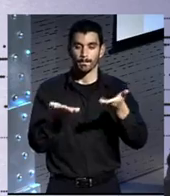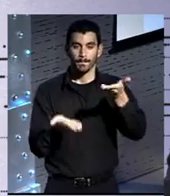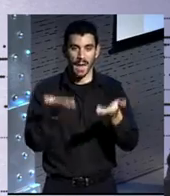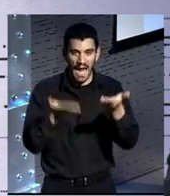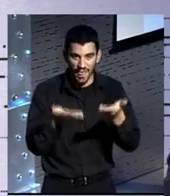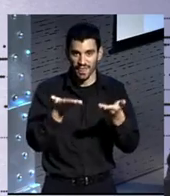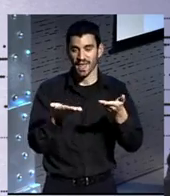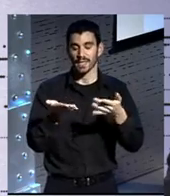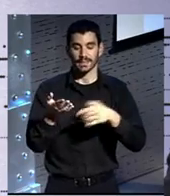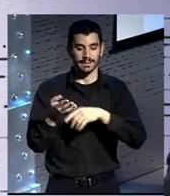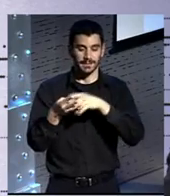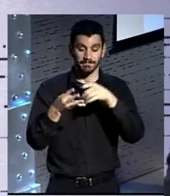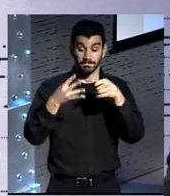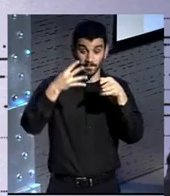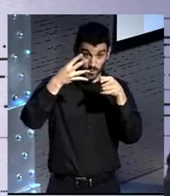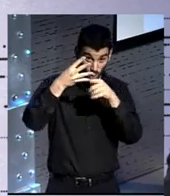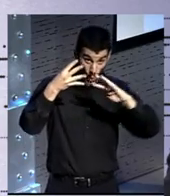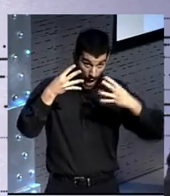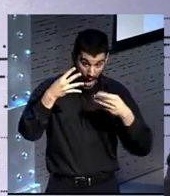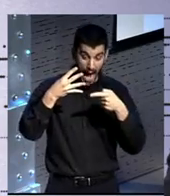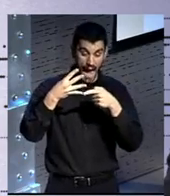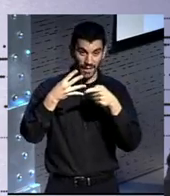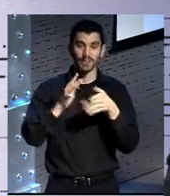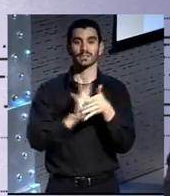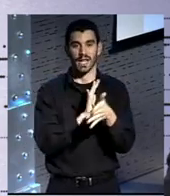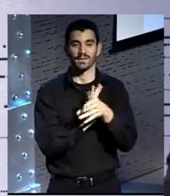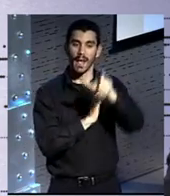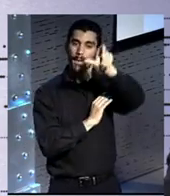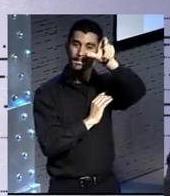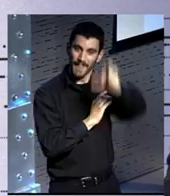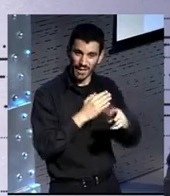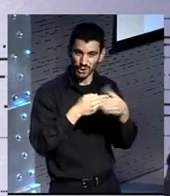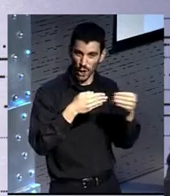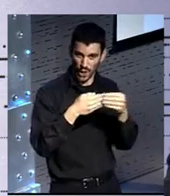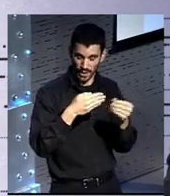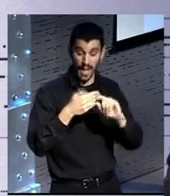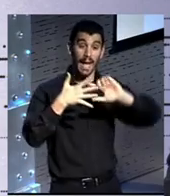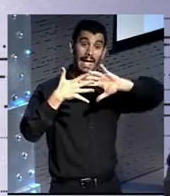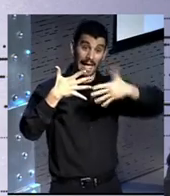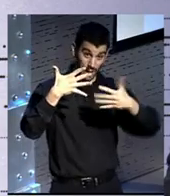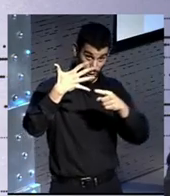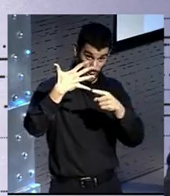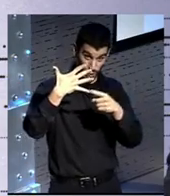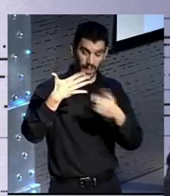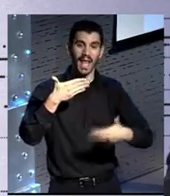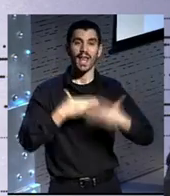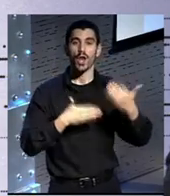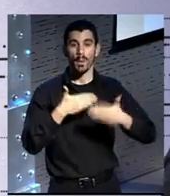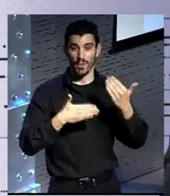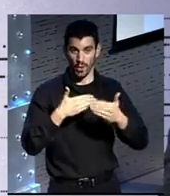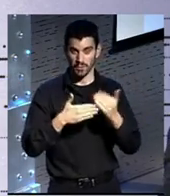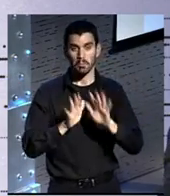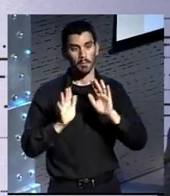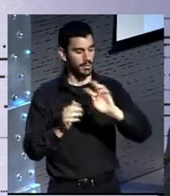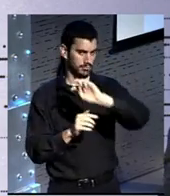gestión del balance, y en cuarto lugar aparece la gestión del cliente, y en quinto lugar la innovación. Mientras que si vemos qué está